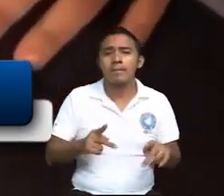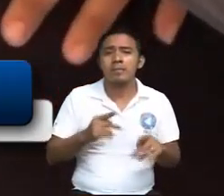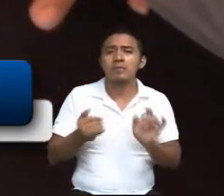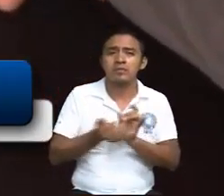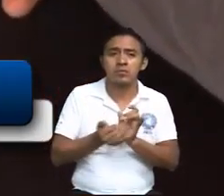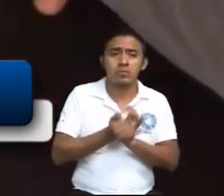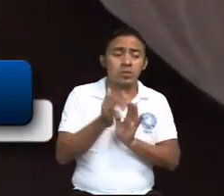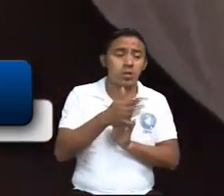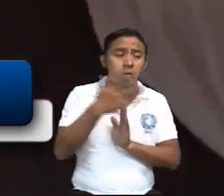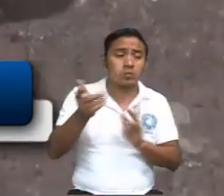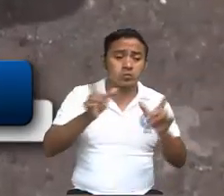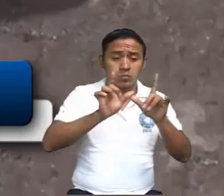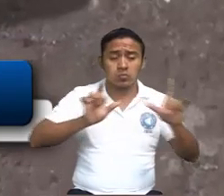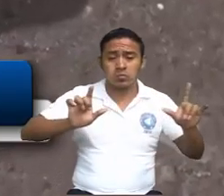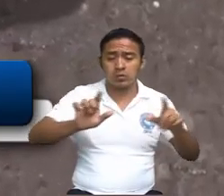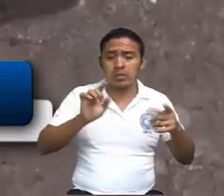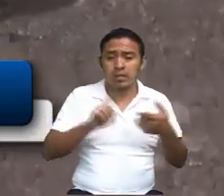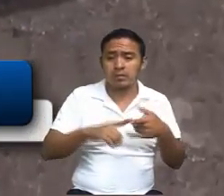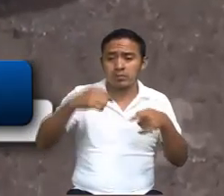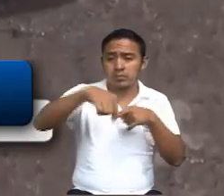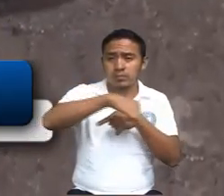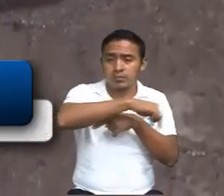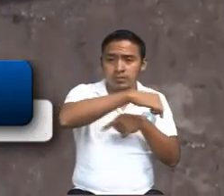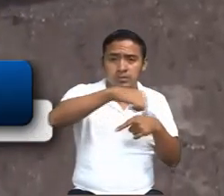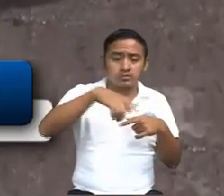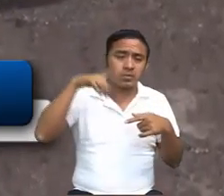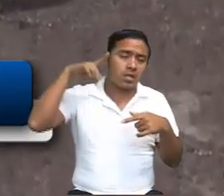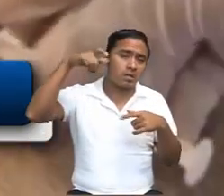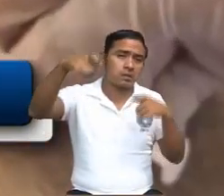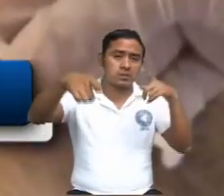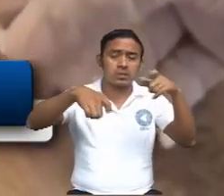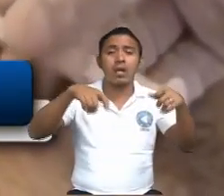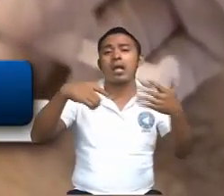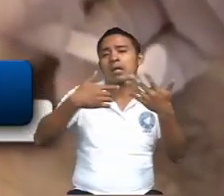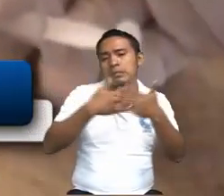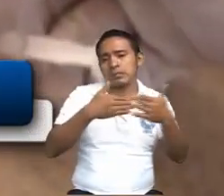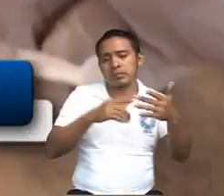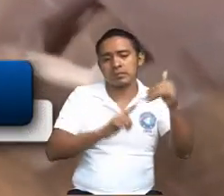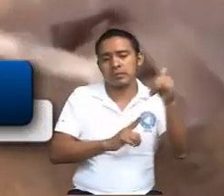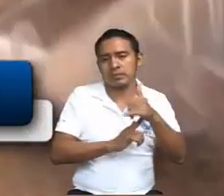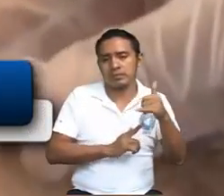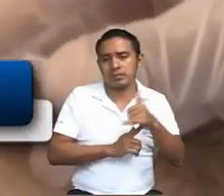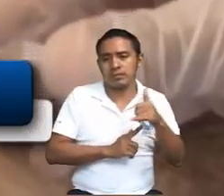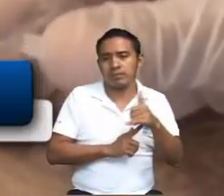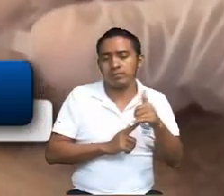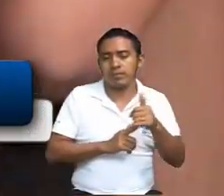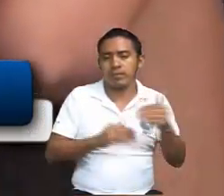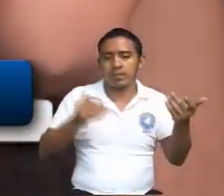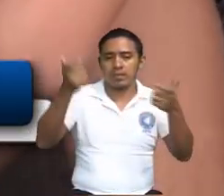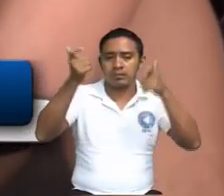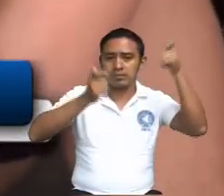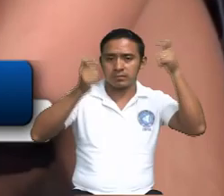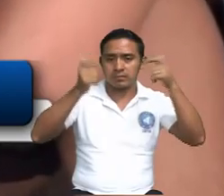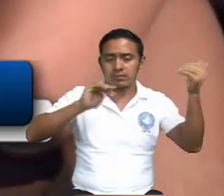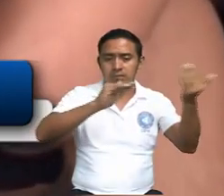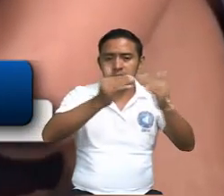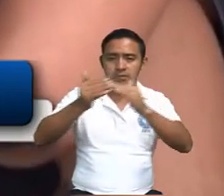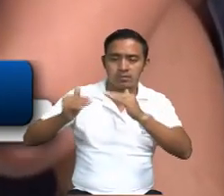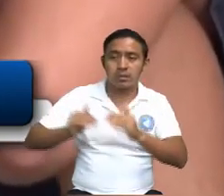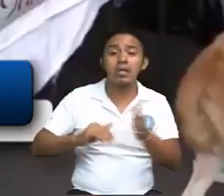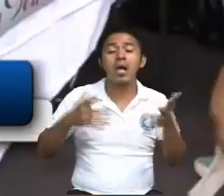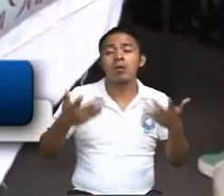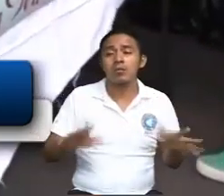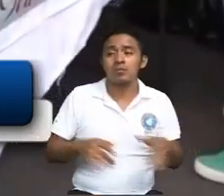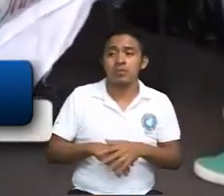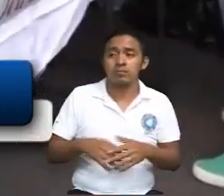todavía más rurales, pues en los municipios. Estamos al lado de Tipitapa, que casualmente es a nivel nacional, la vacunación canina es a